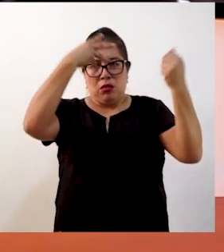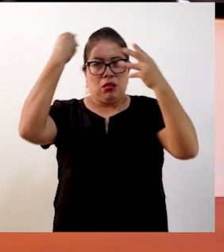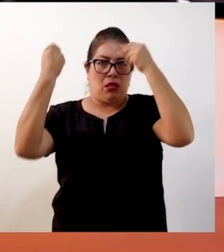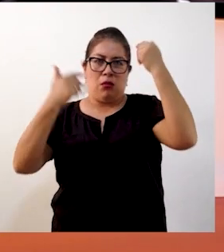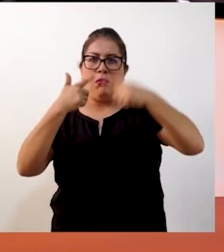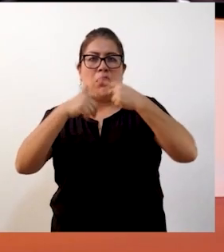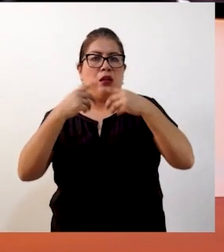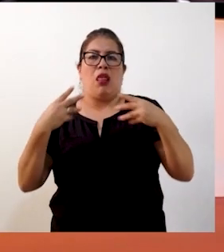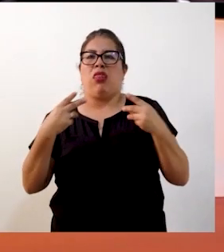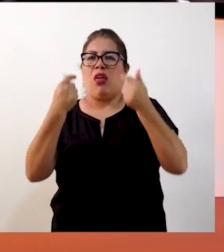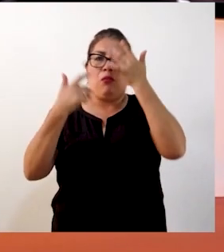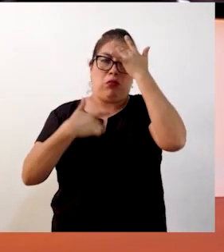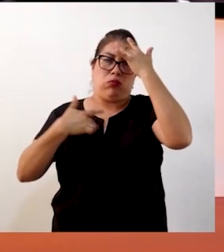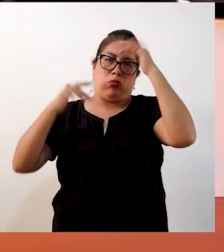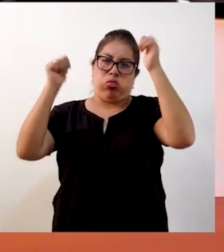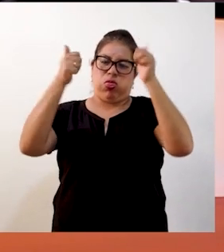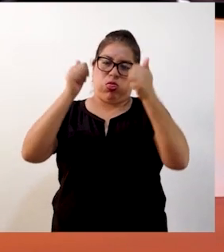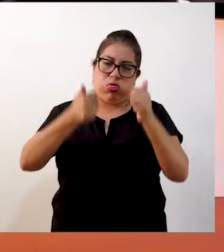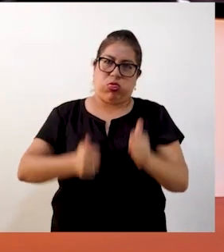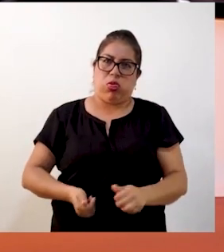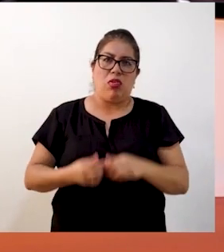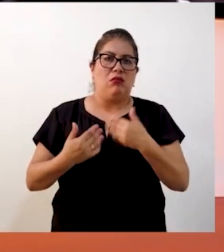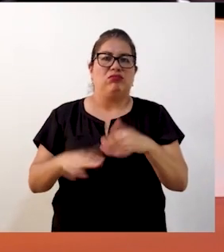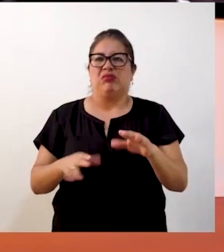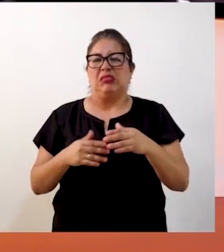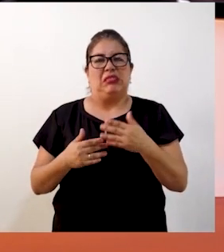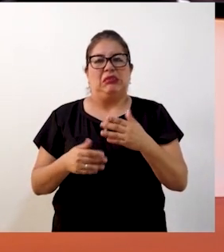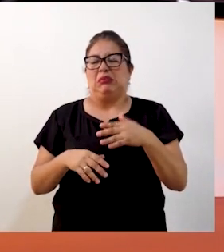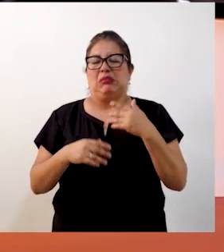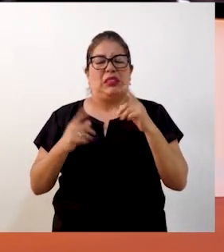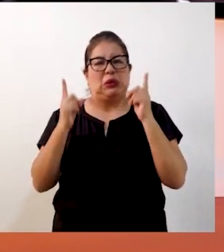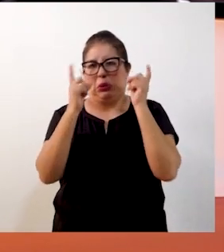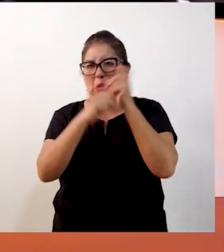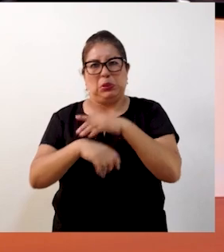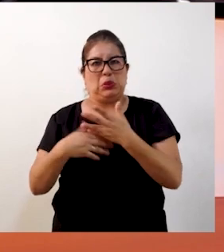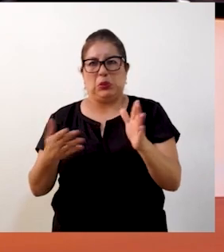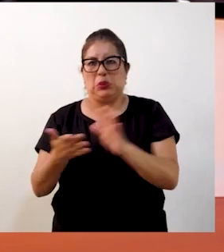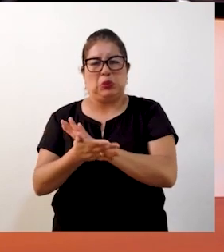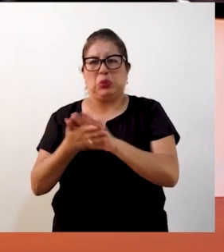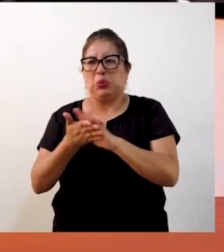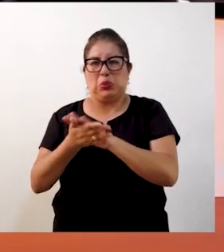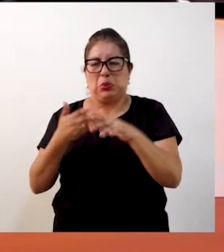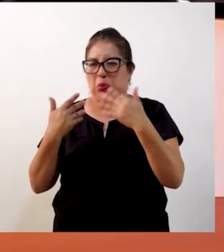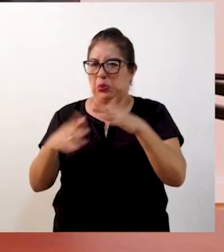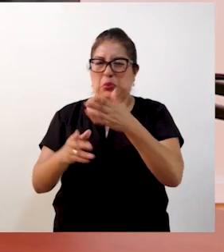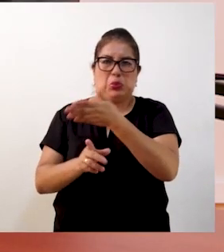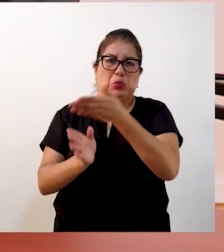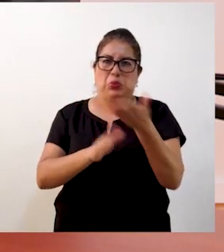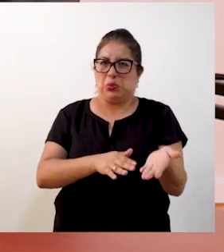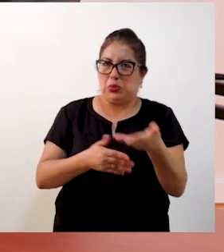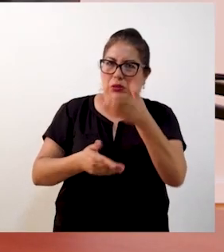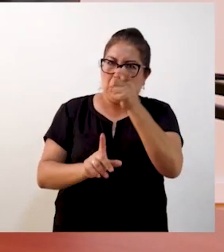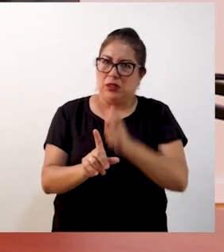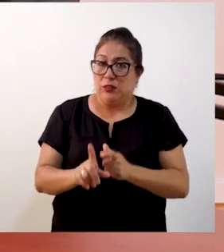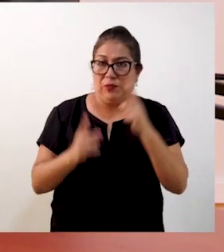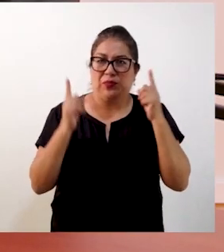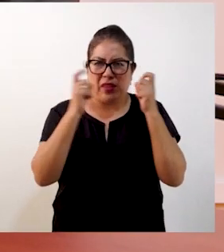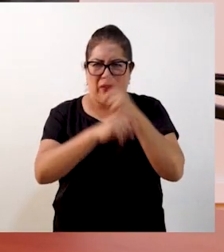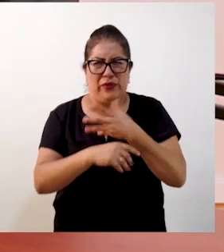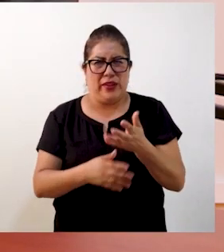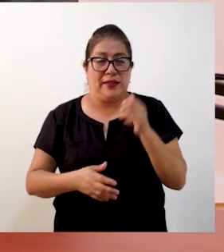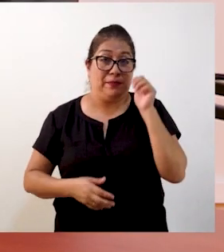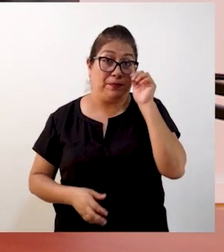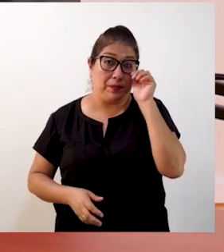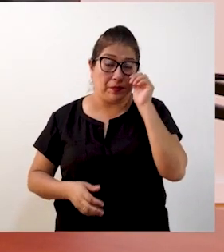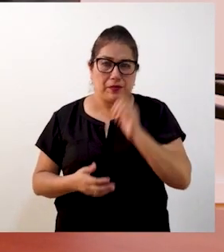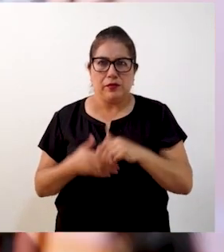enfermos avanzan más rápido que uno que solamente tuviera, por decir, hipertensión, o no tuviera nada, solamente el Alzheimer. Claro